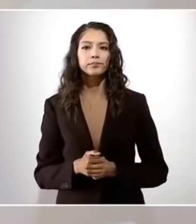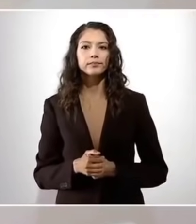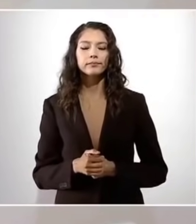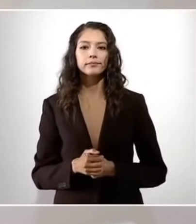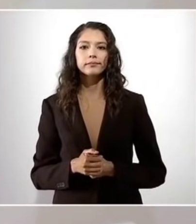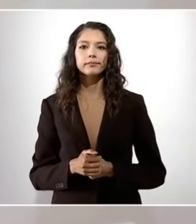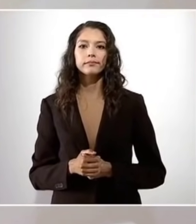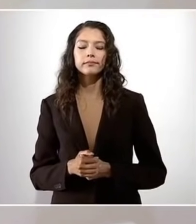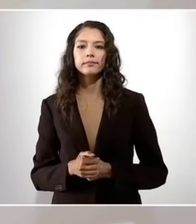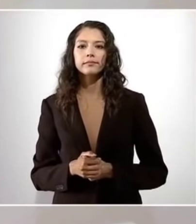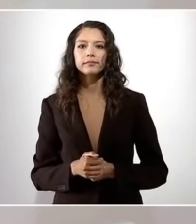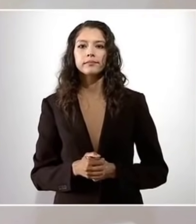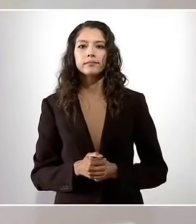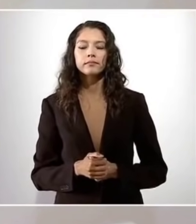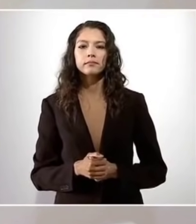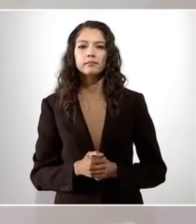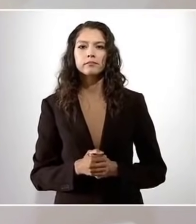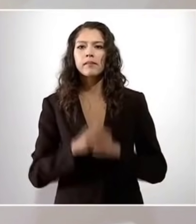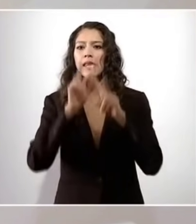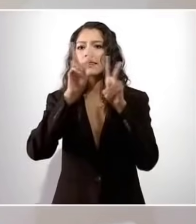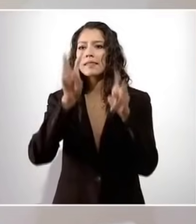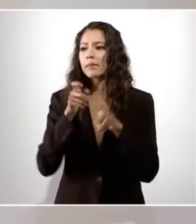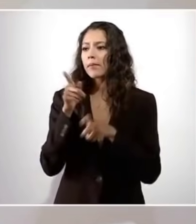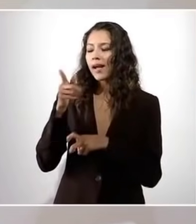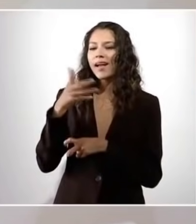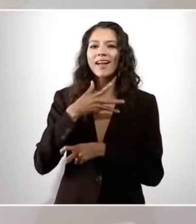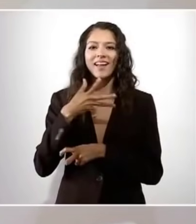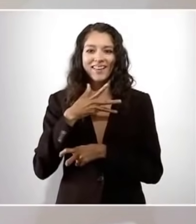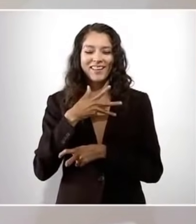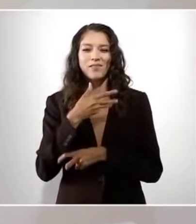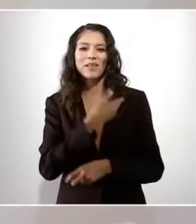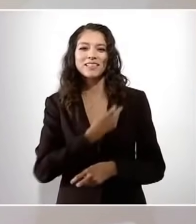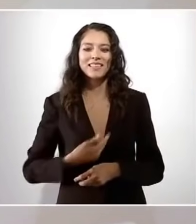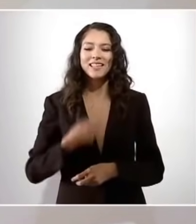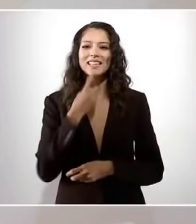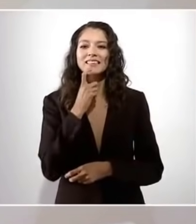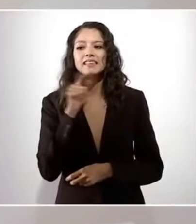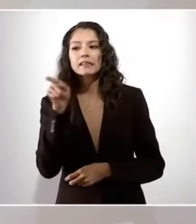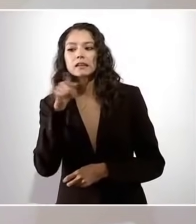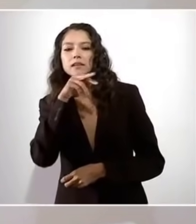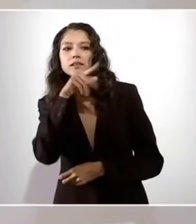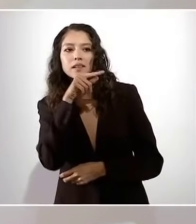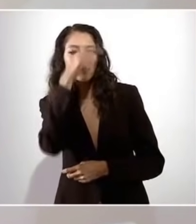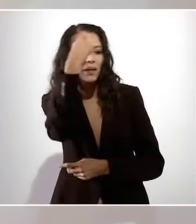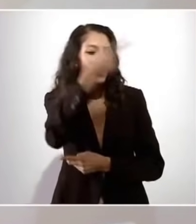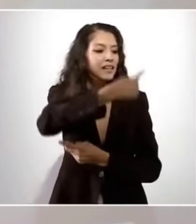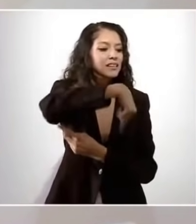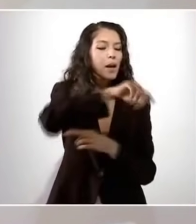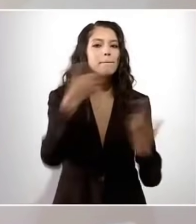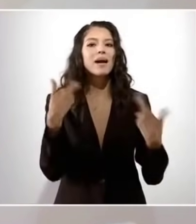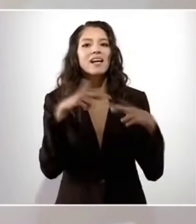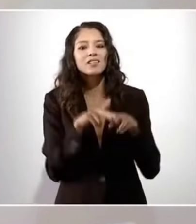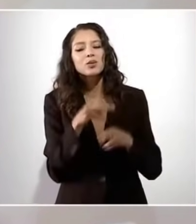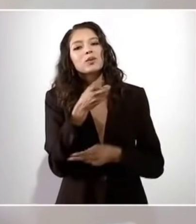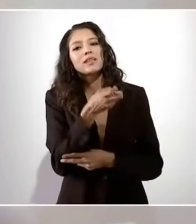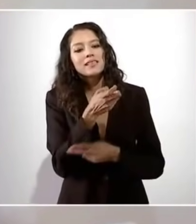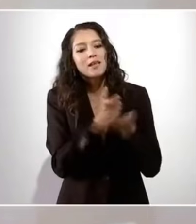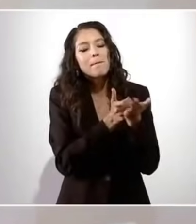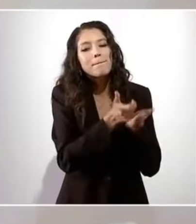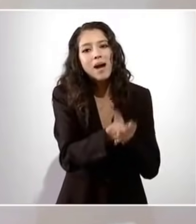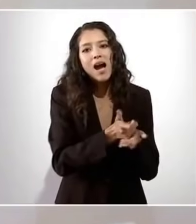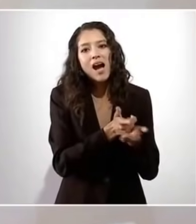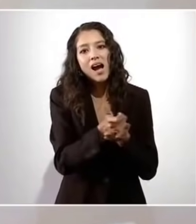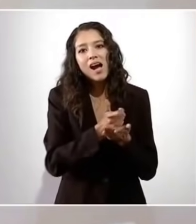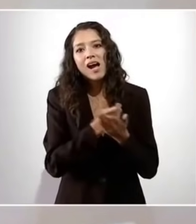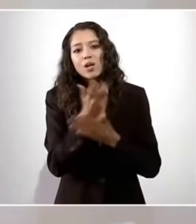precisamente la cuestión que tiene nuestro presidente de la República de esa preocupación hacia nuestros maestros es precisamente el pago de maestros.